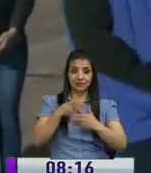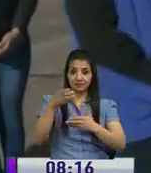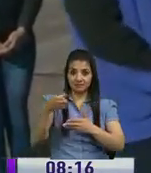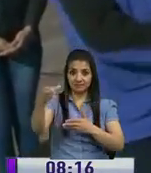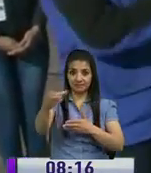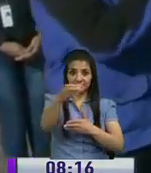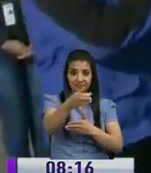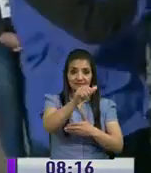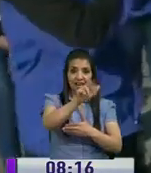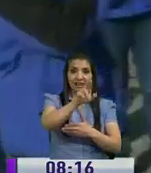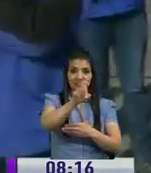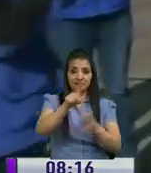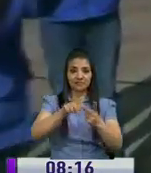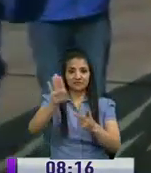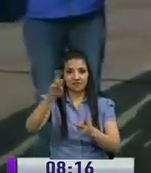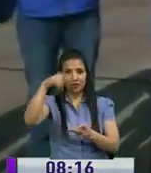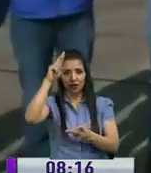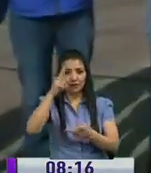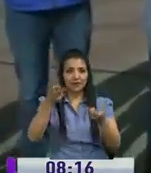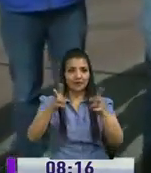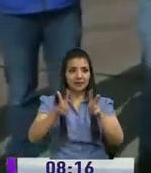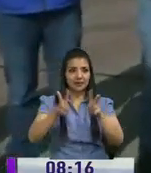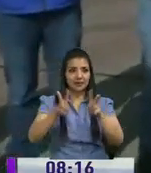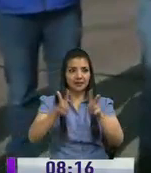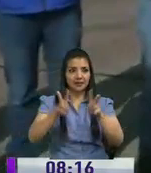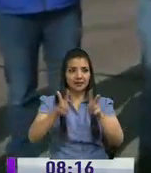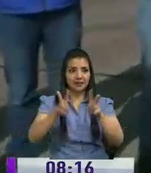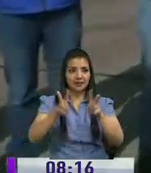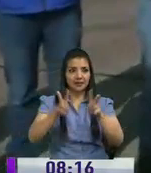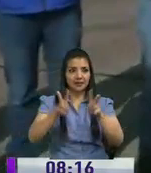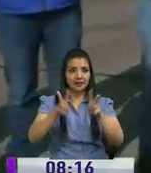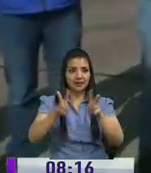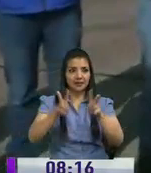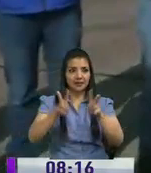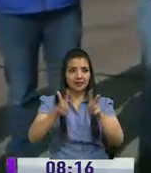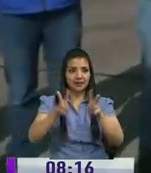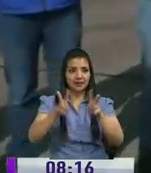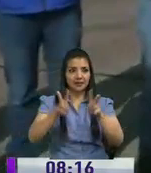también a Ali y Robert el suyo desde el Valle de los Chillos.